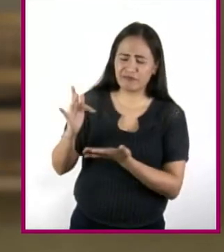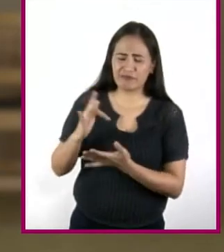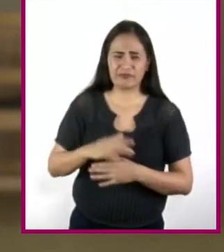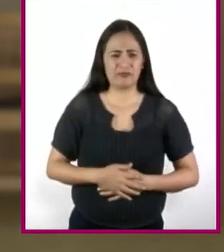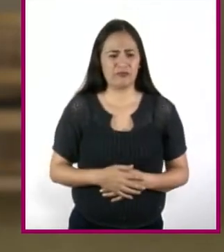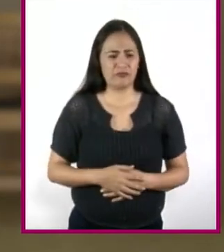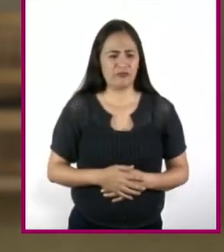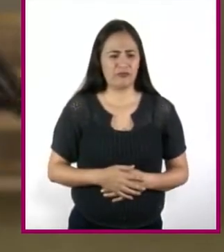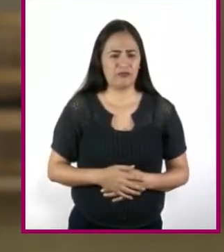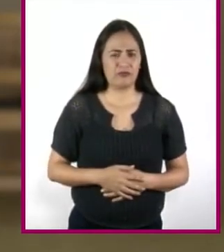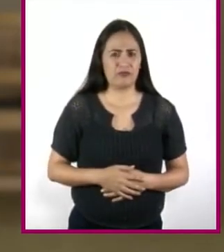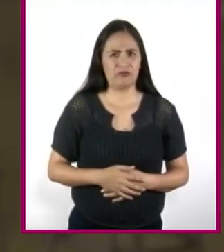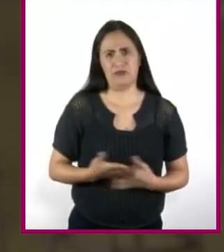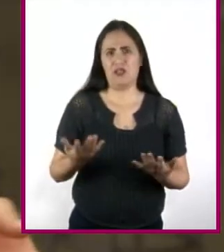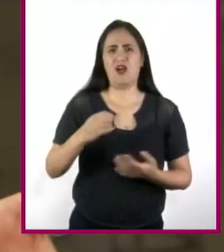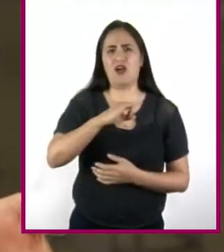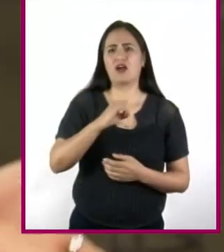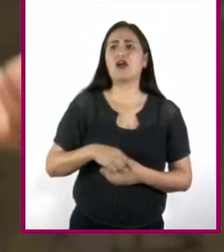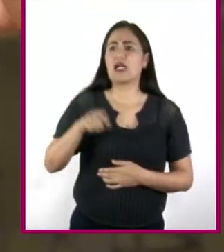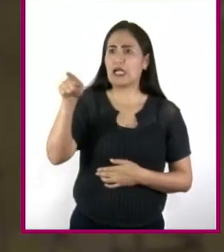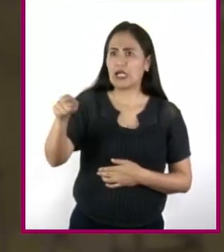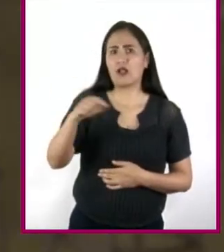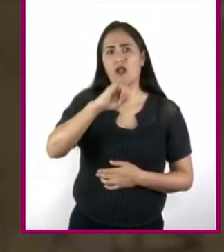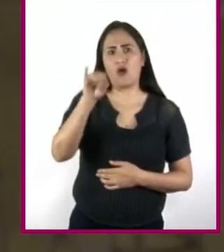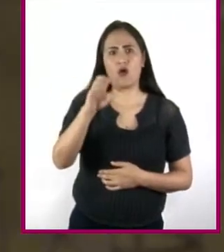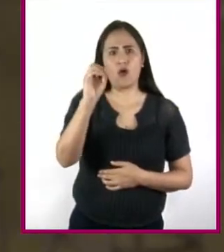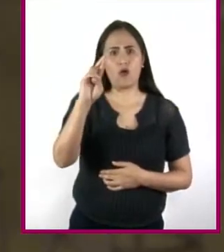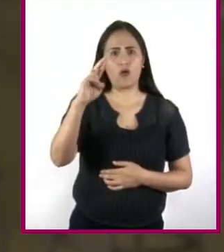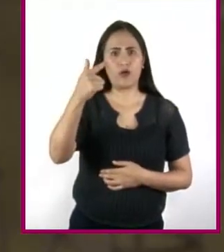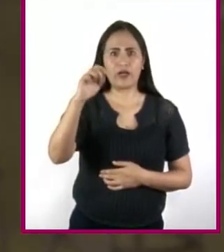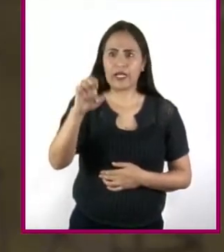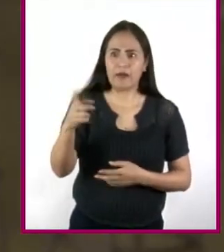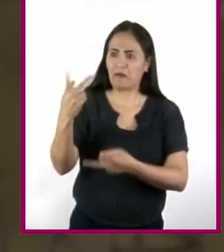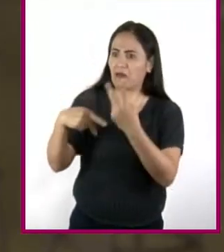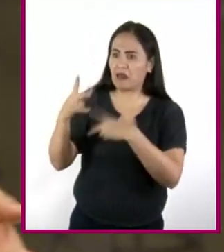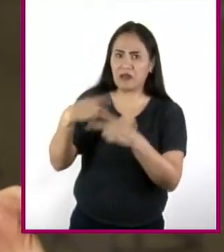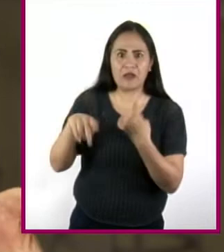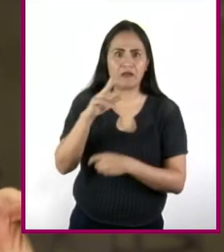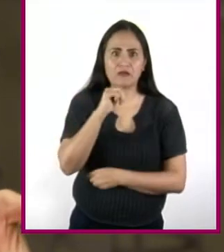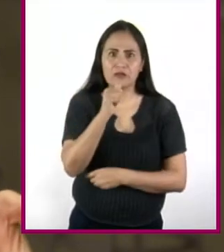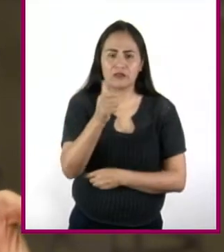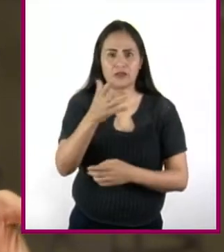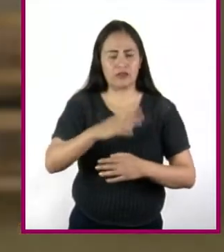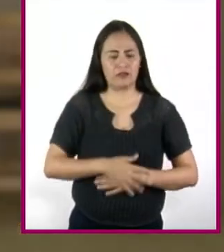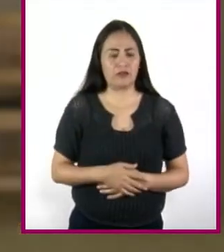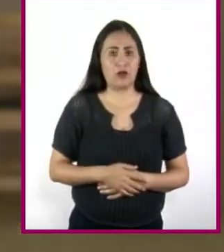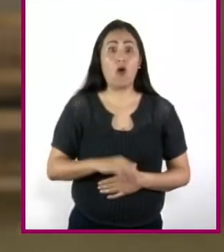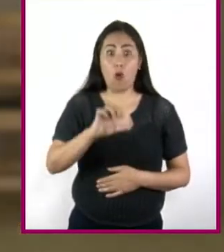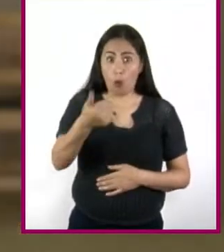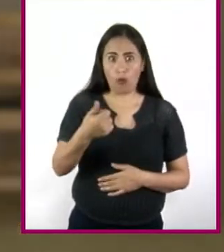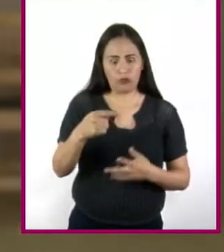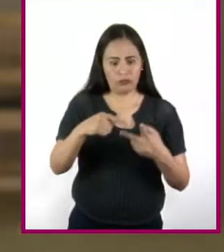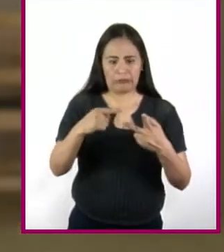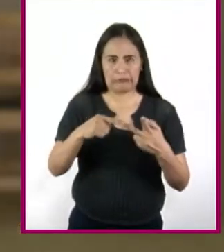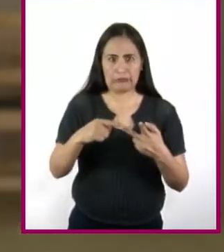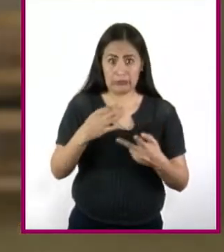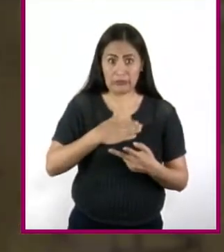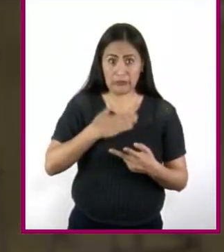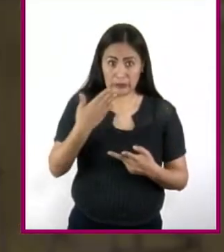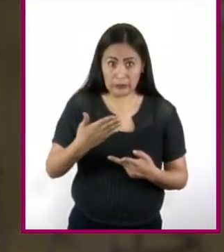¿Y don George no viene? Y te tengo otra, Lu. ¿Te puedo contar? Claro, Emi, con